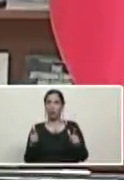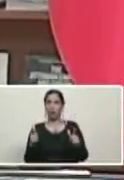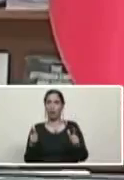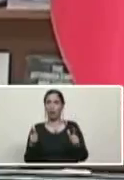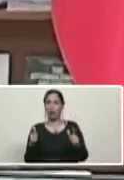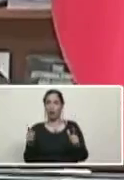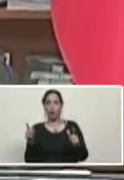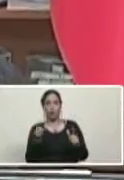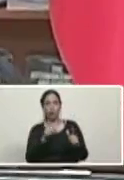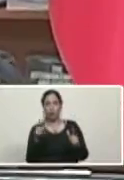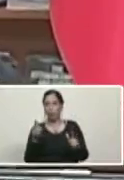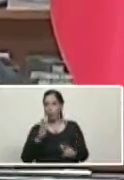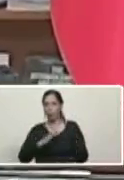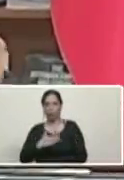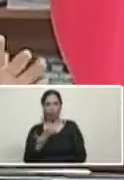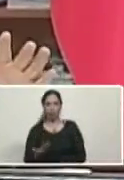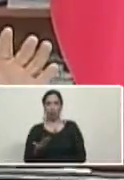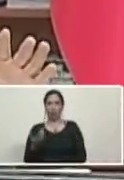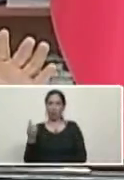la fuerza.